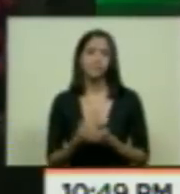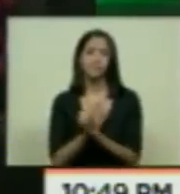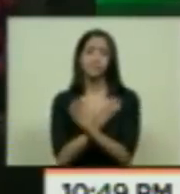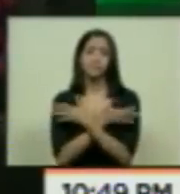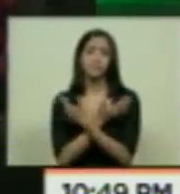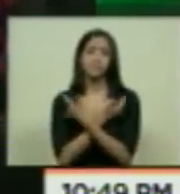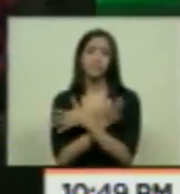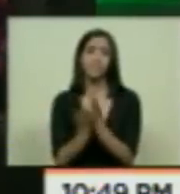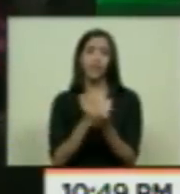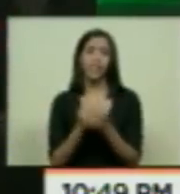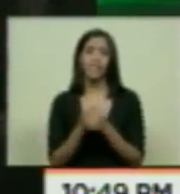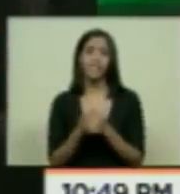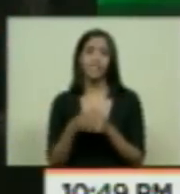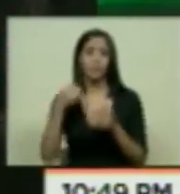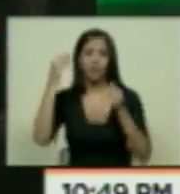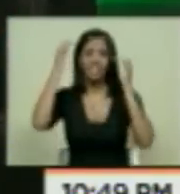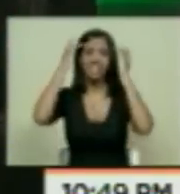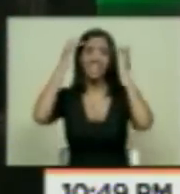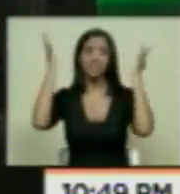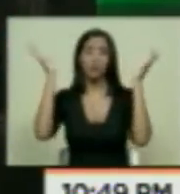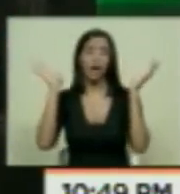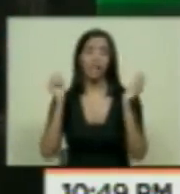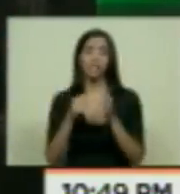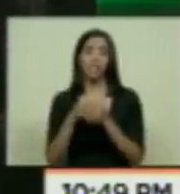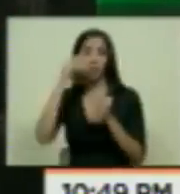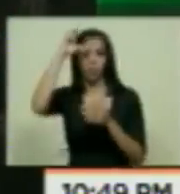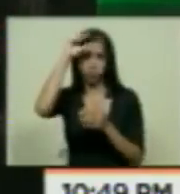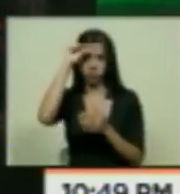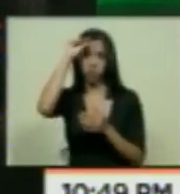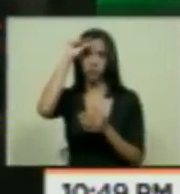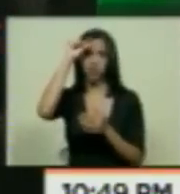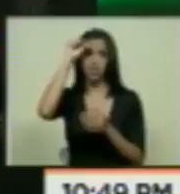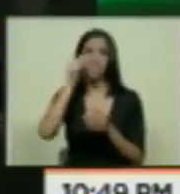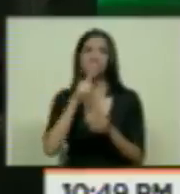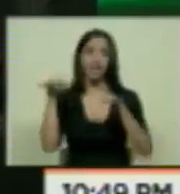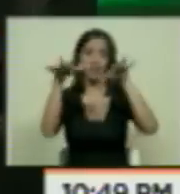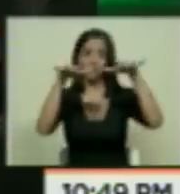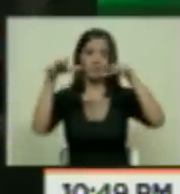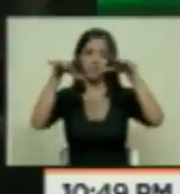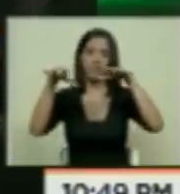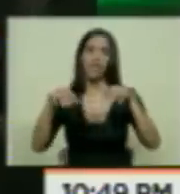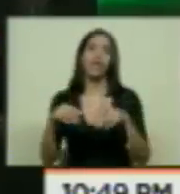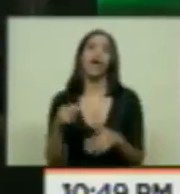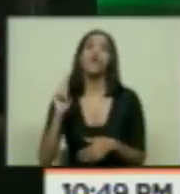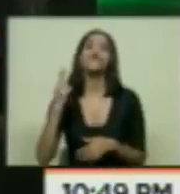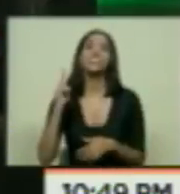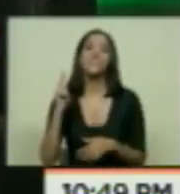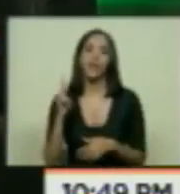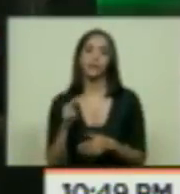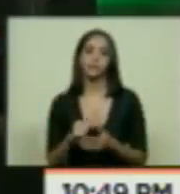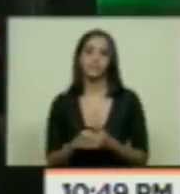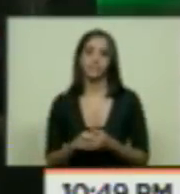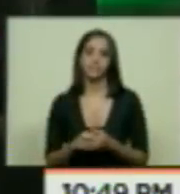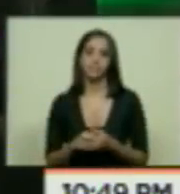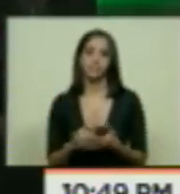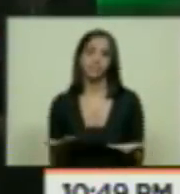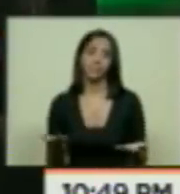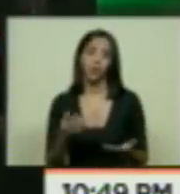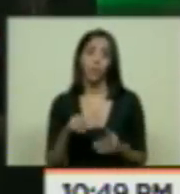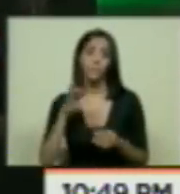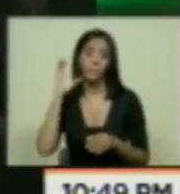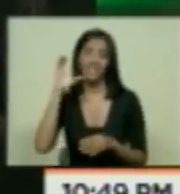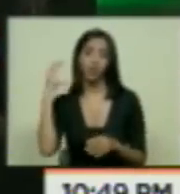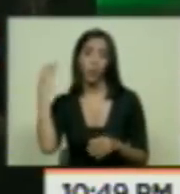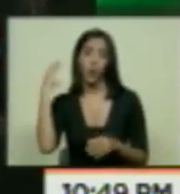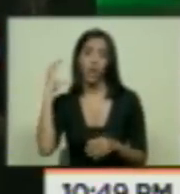de autonomía intelectual, porque el que rige sus designios políticos es el señor Álvaro Uribe Vélez. Pero, mira, un país como Colombia que